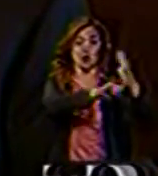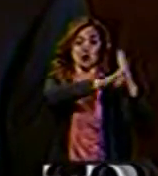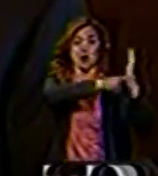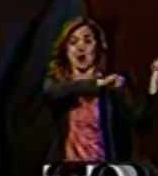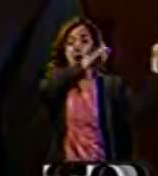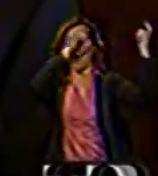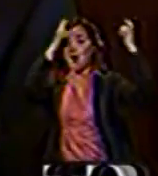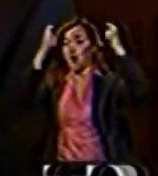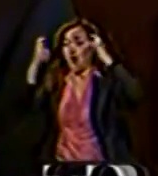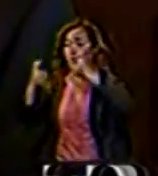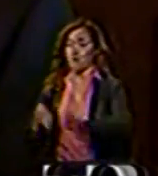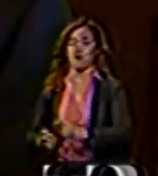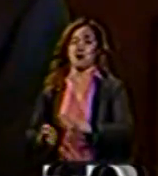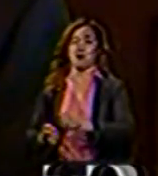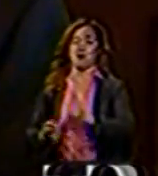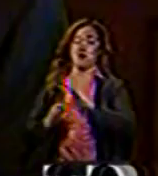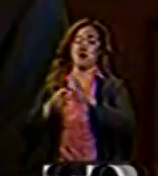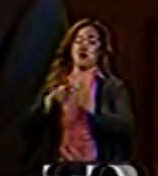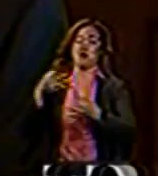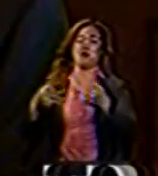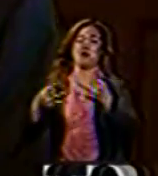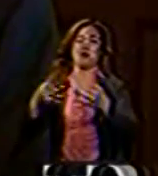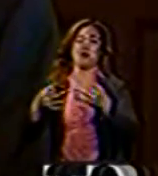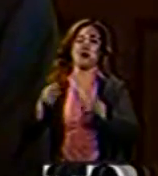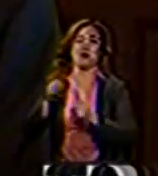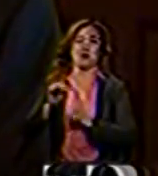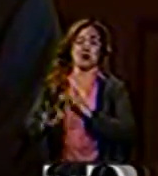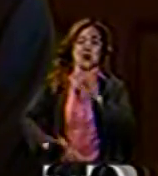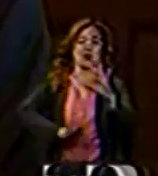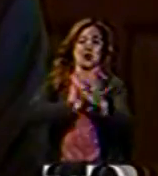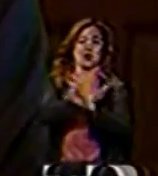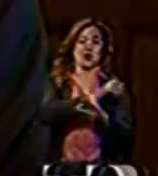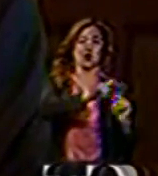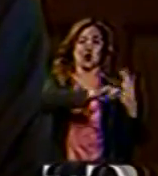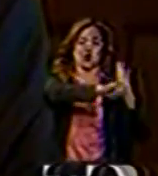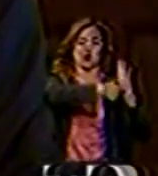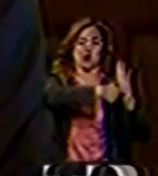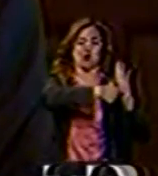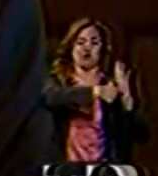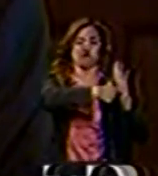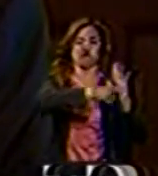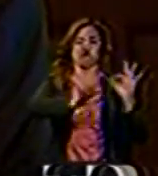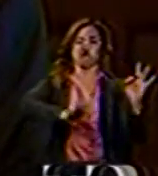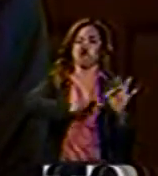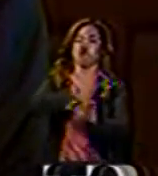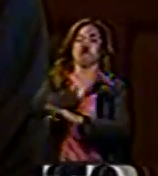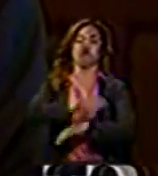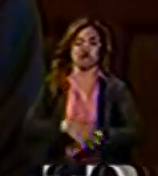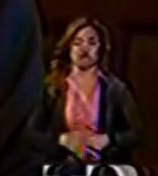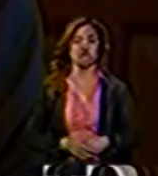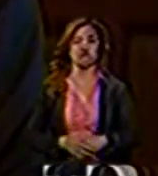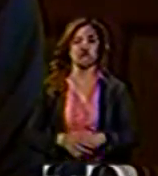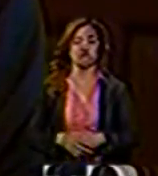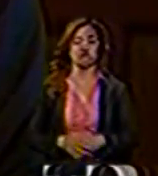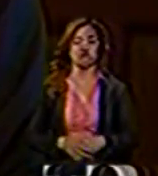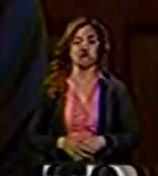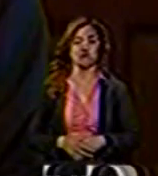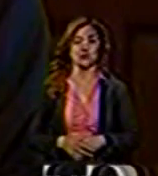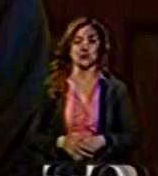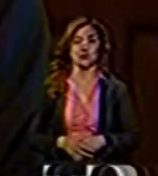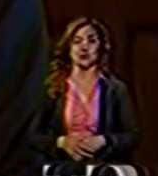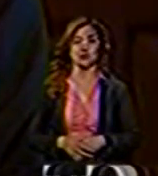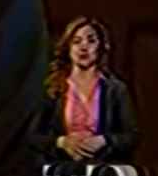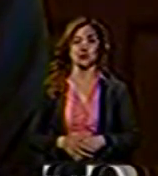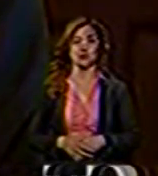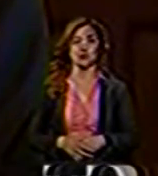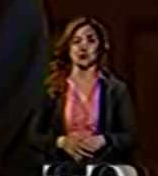supuesto sustituiría al Contralor General del Estado, pues no pueden existir dos